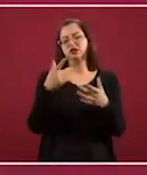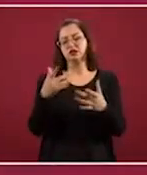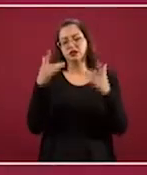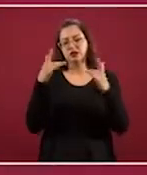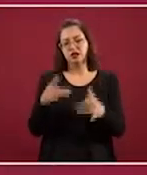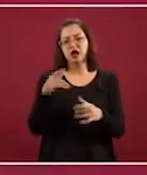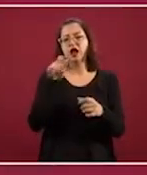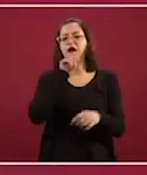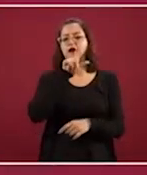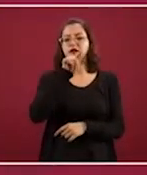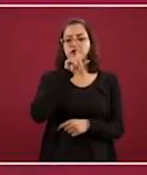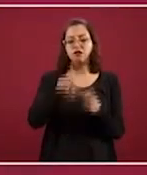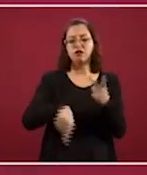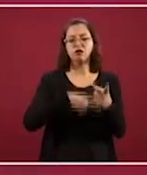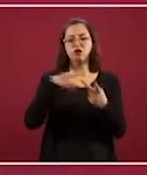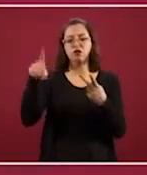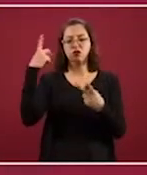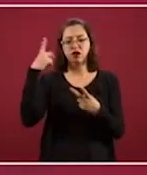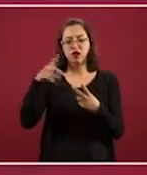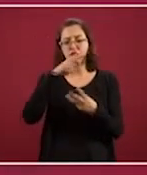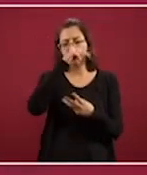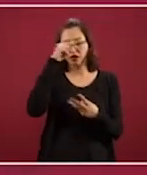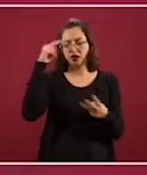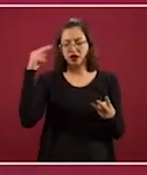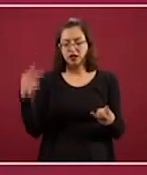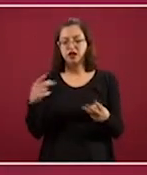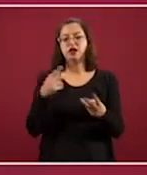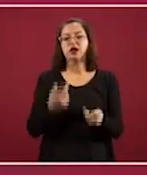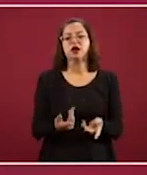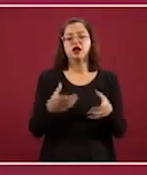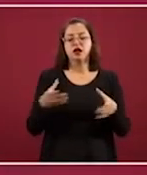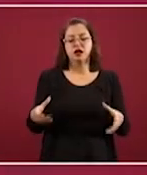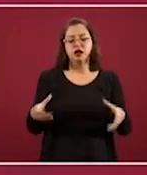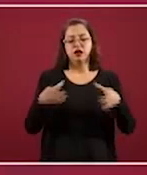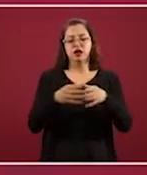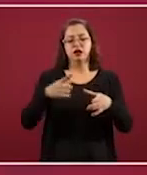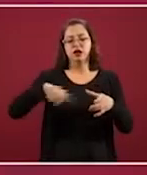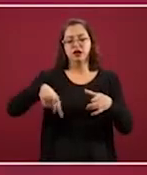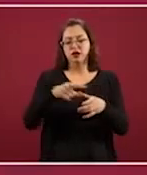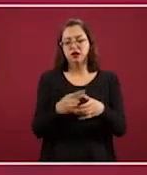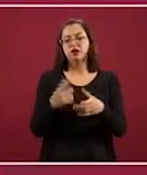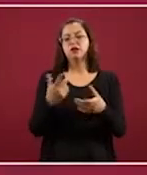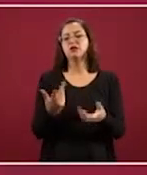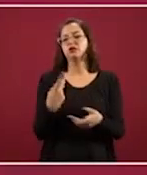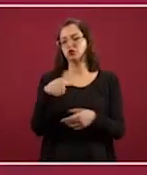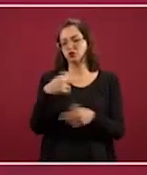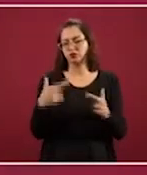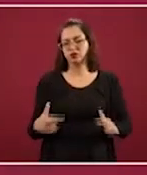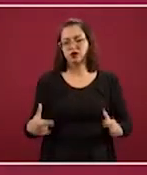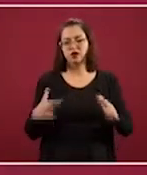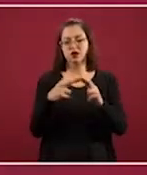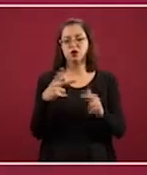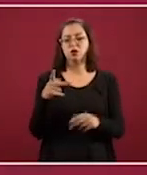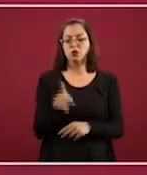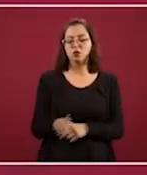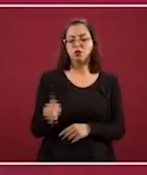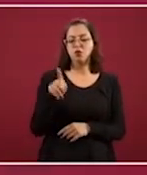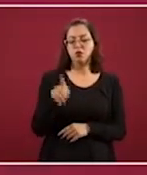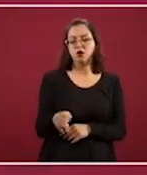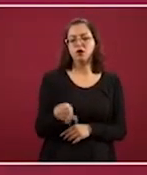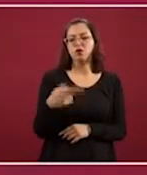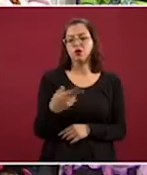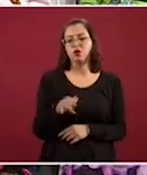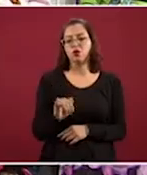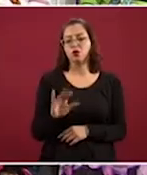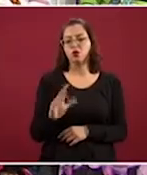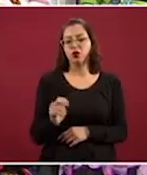de Jalisco, Durango y Nayarit, AC, que en 2013 logró que el pueblo huichol recuperara y